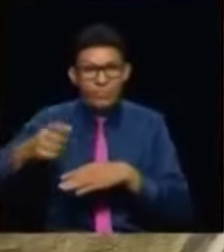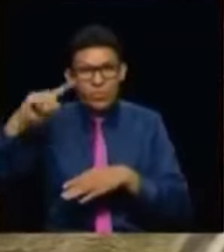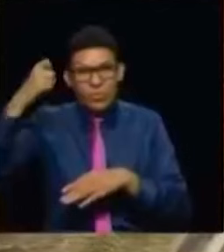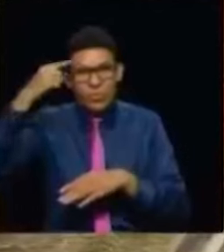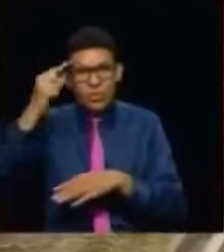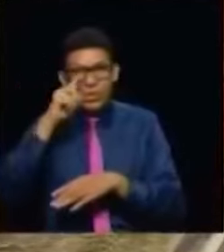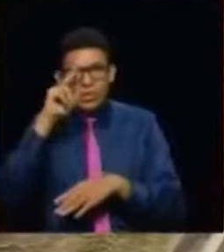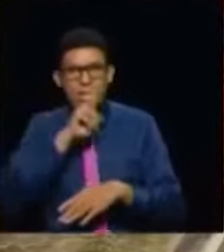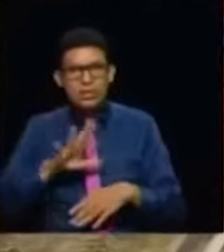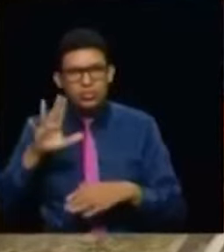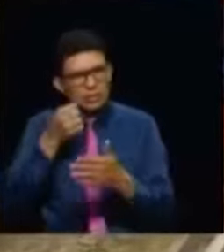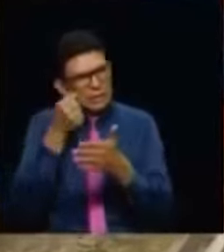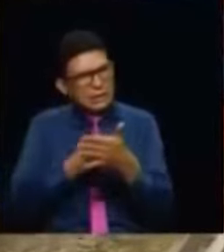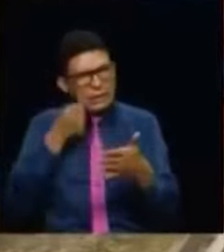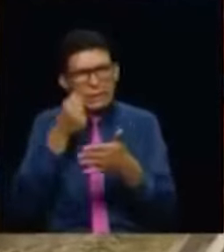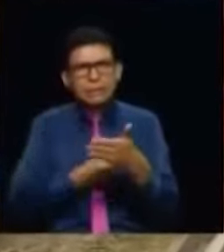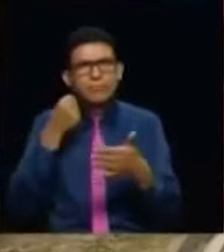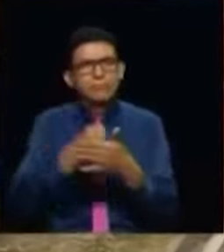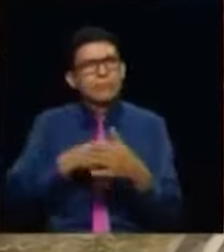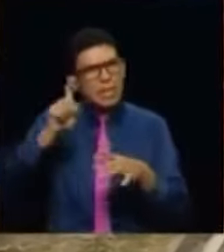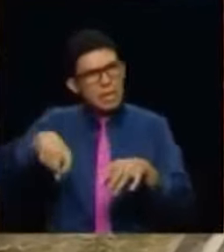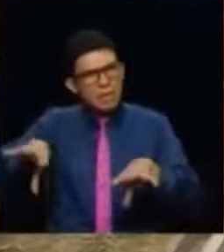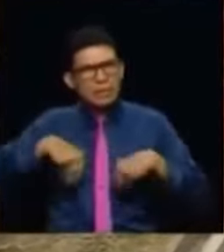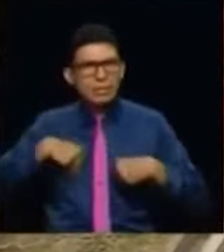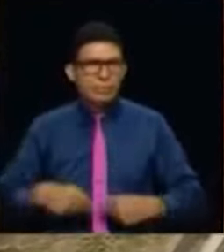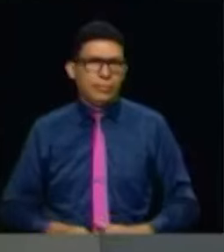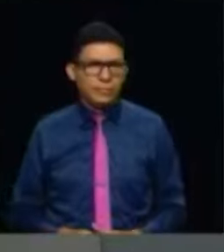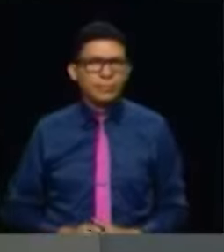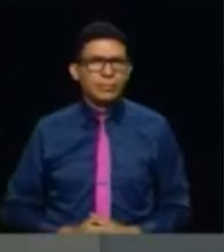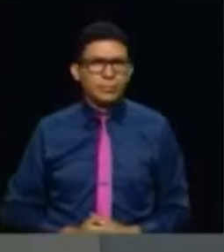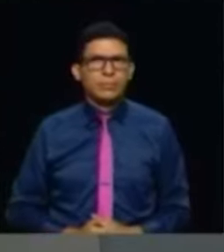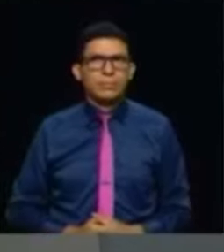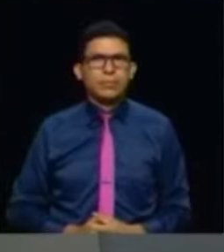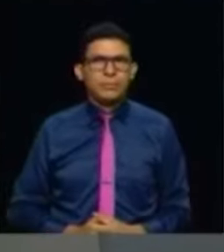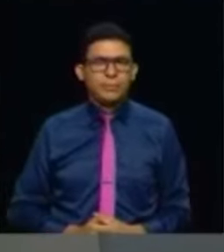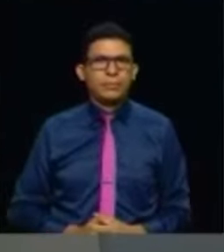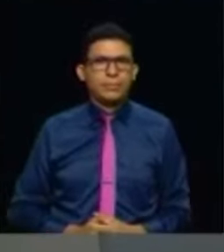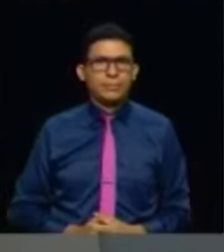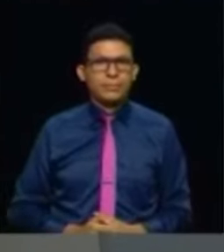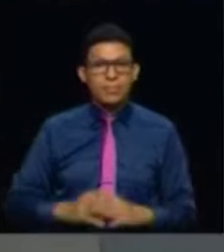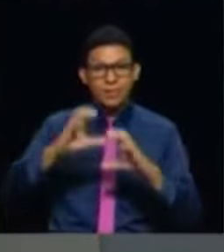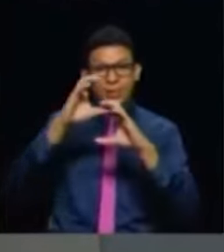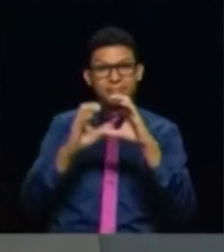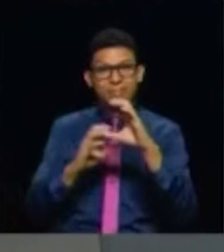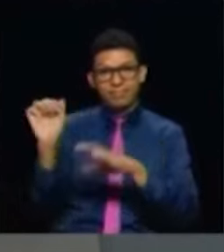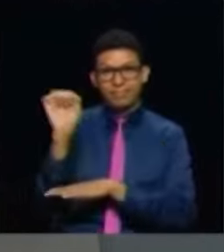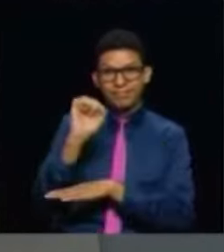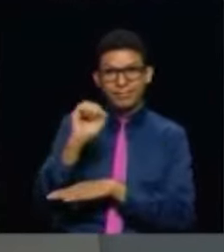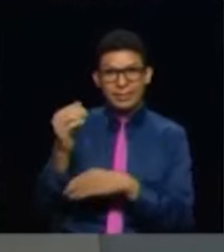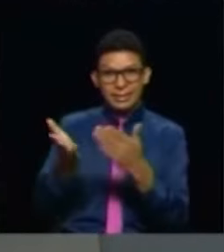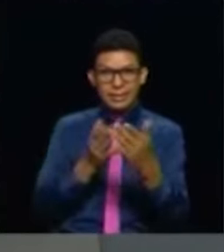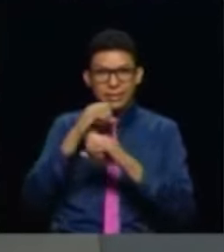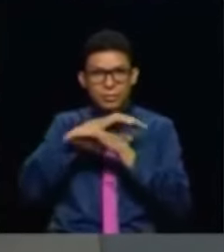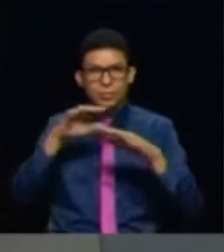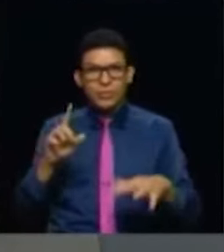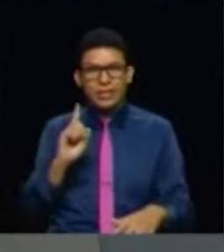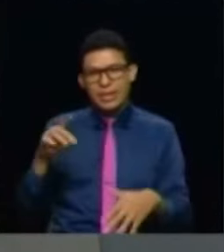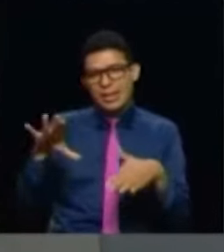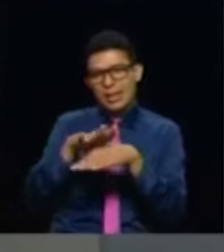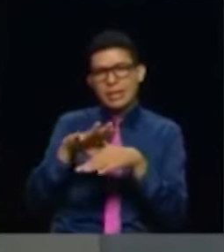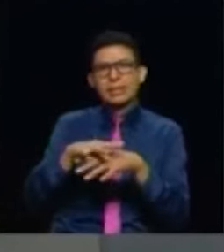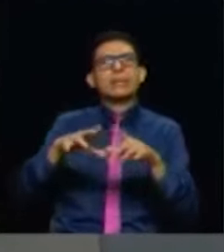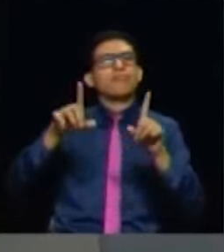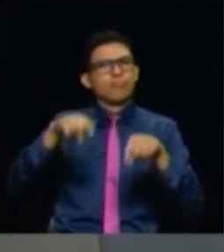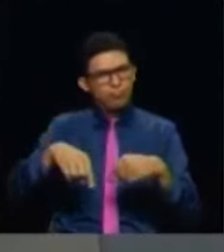nacional no cesarán hasta que sean acogidas sus peticiones. Y en el Cauca, los conductores de servicio público tipo taxi también